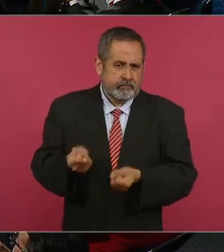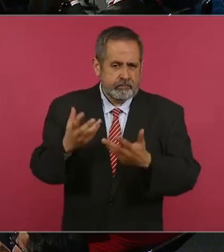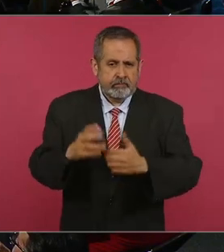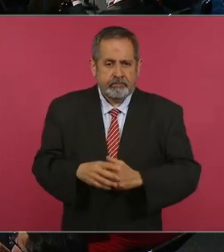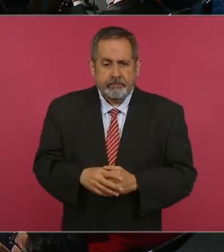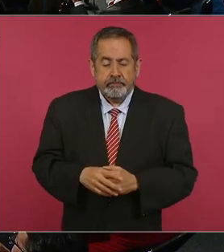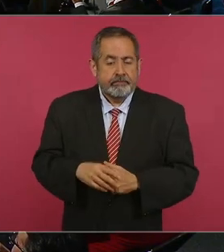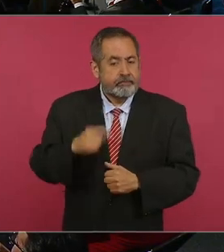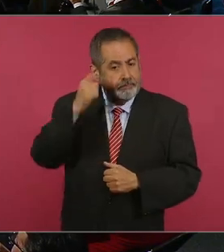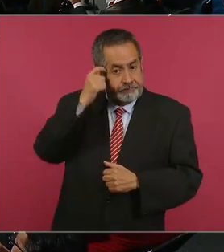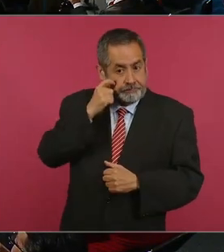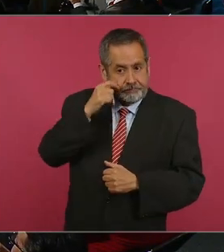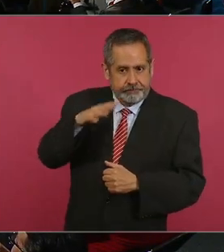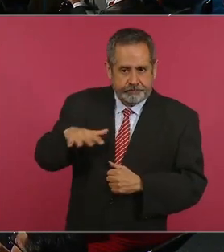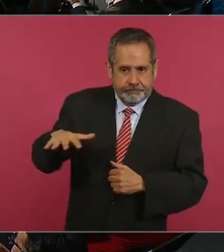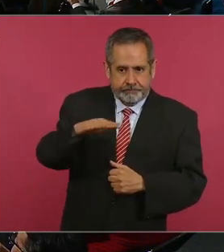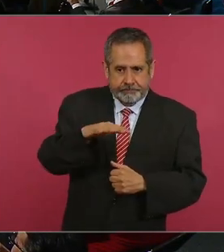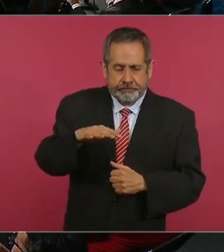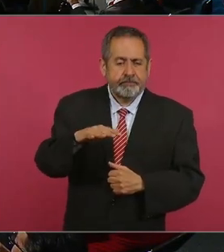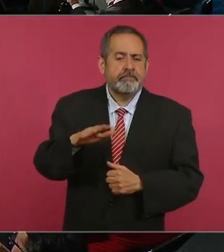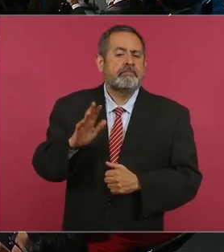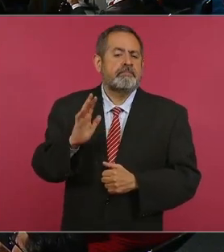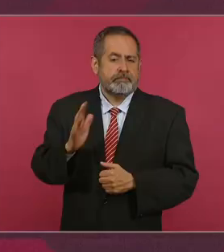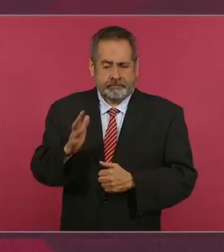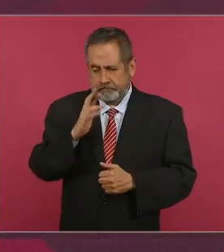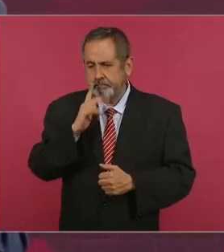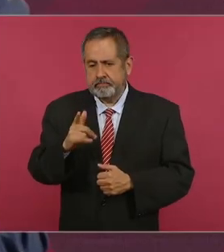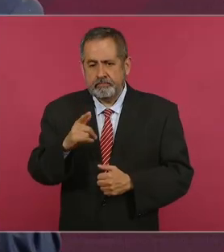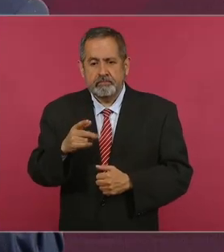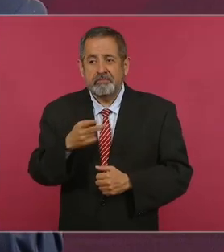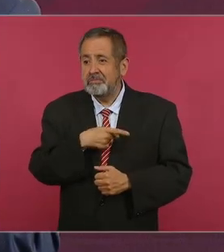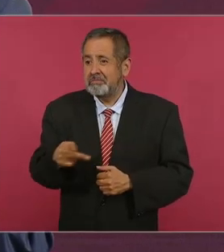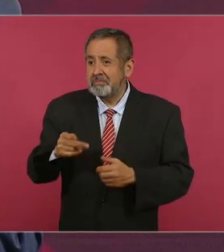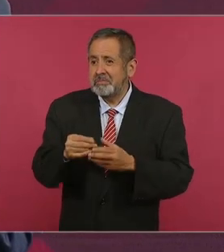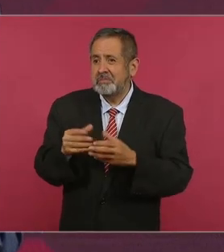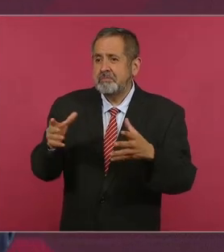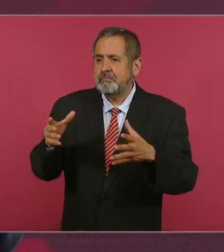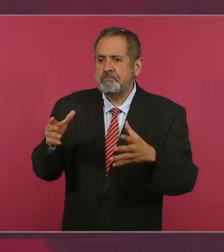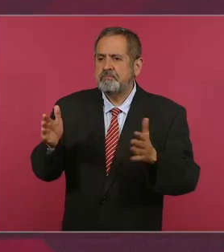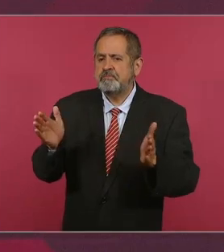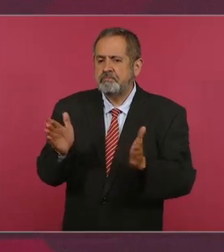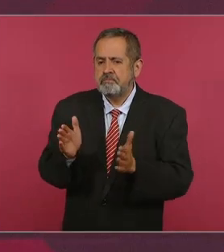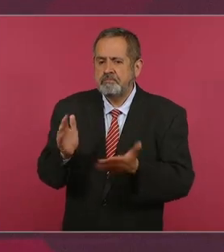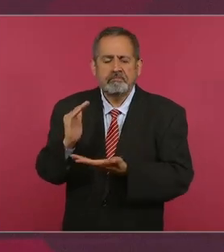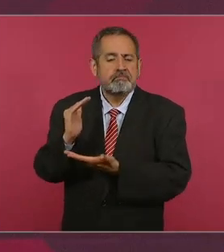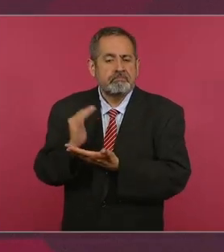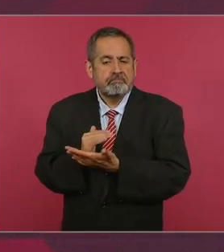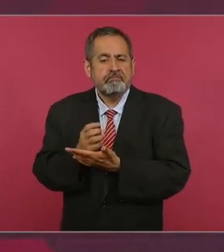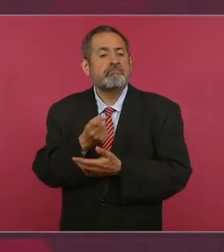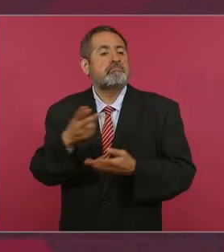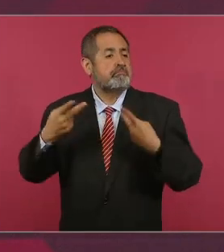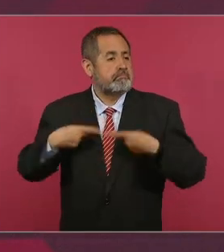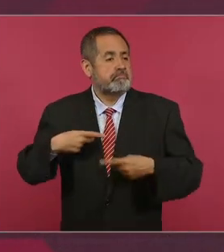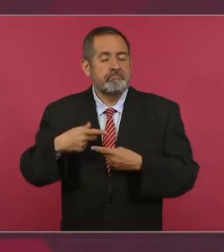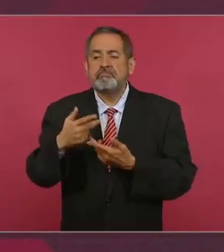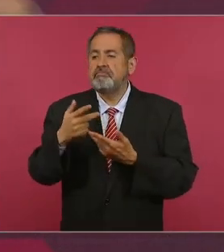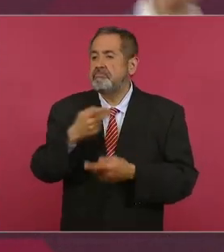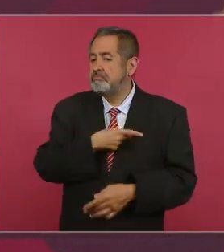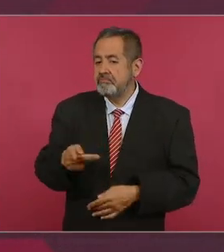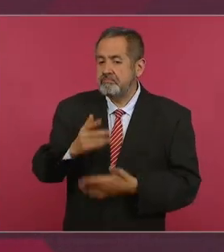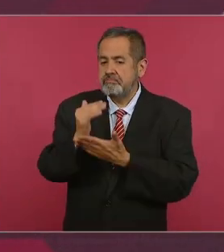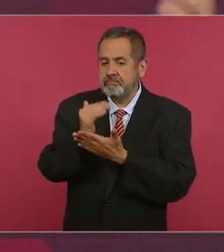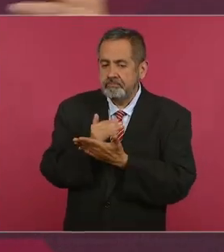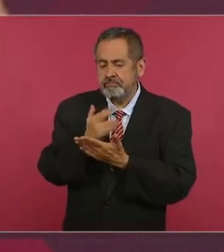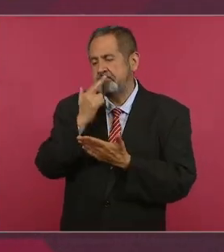y Guerrero redujo la pobreza en el tiempo que llevamos. Ahí están